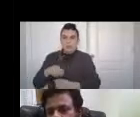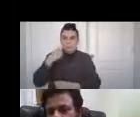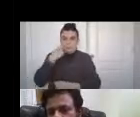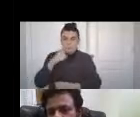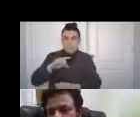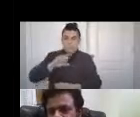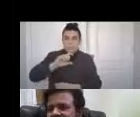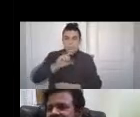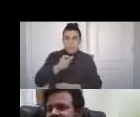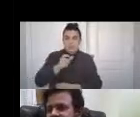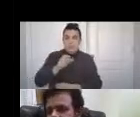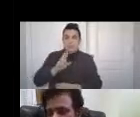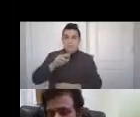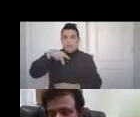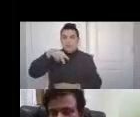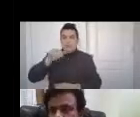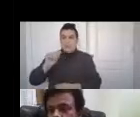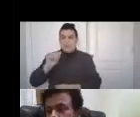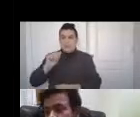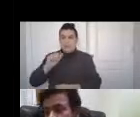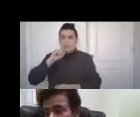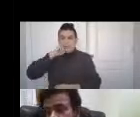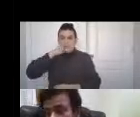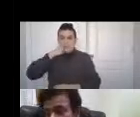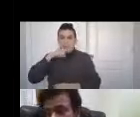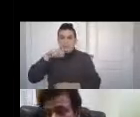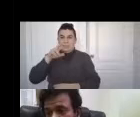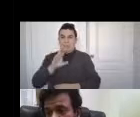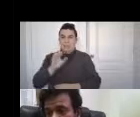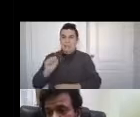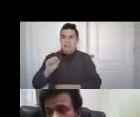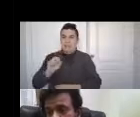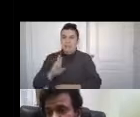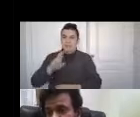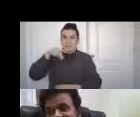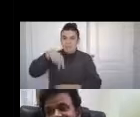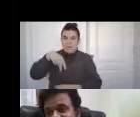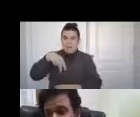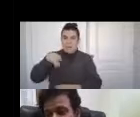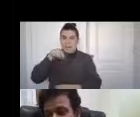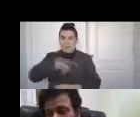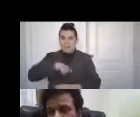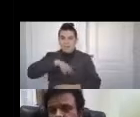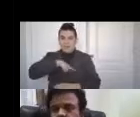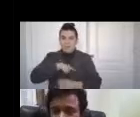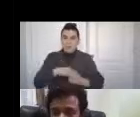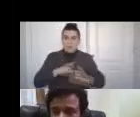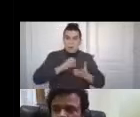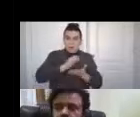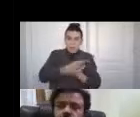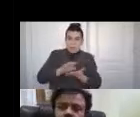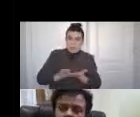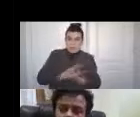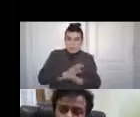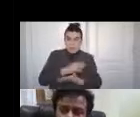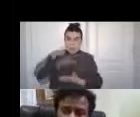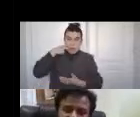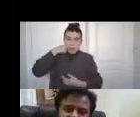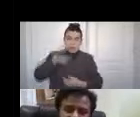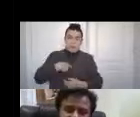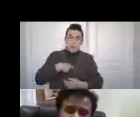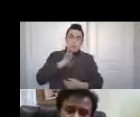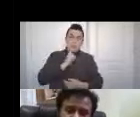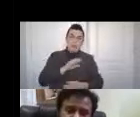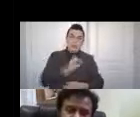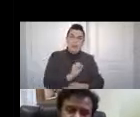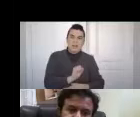un genoma, ¿cierto? De ARN. Nuestro genoma, ojo, de nuestras células es de ADN, ¿ya? Este virus tiene un genoma de